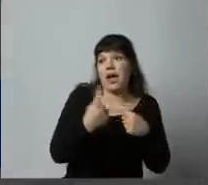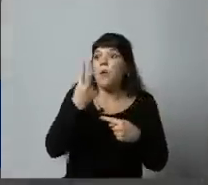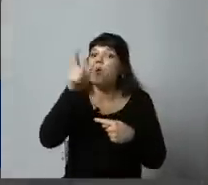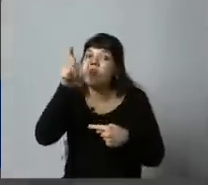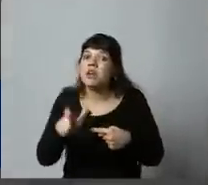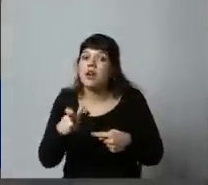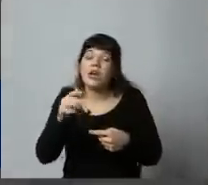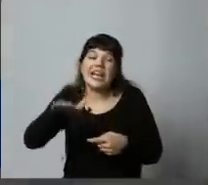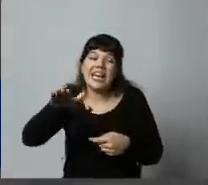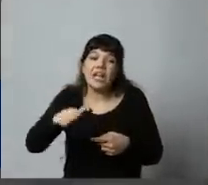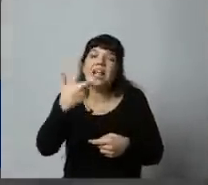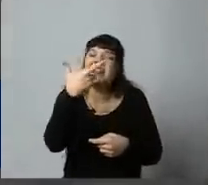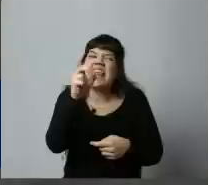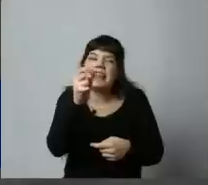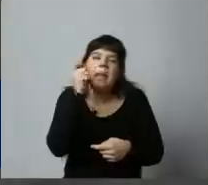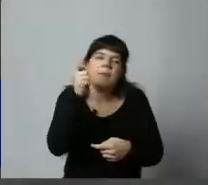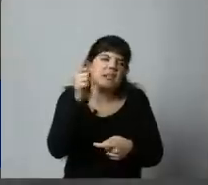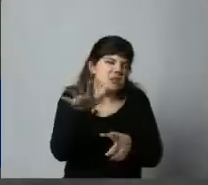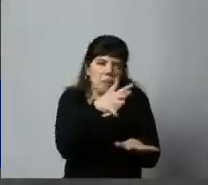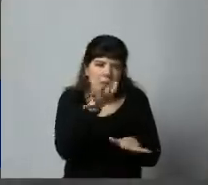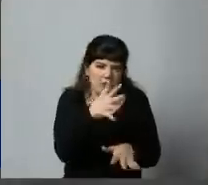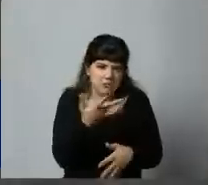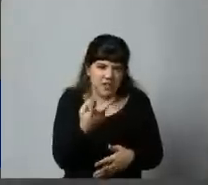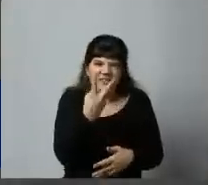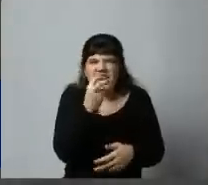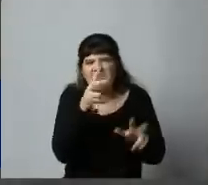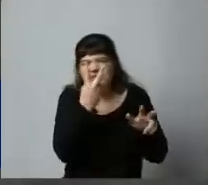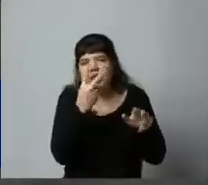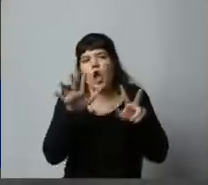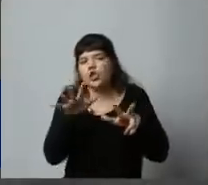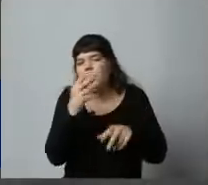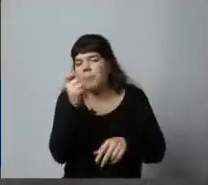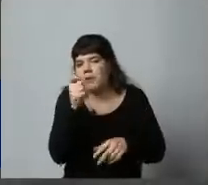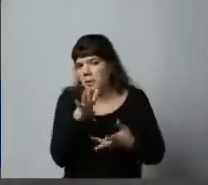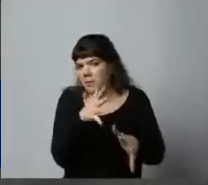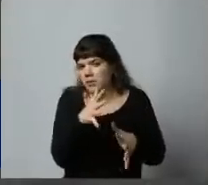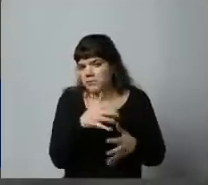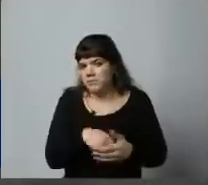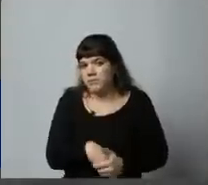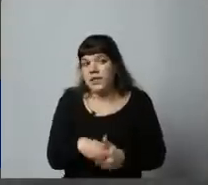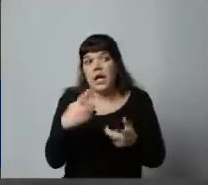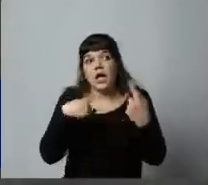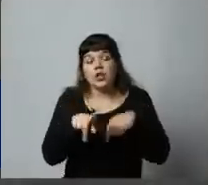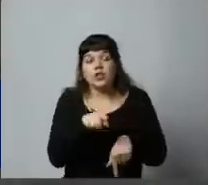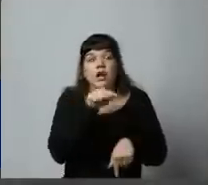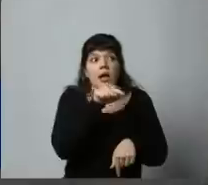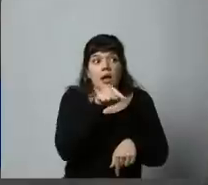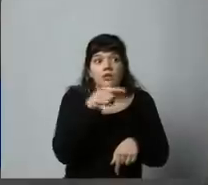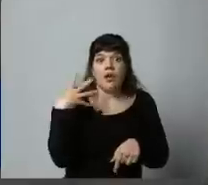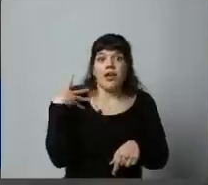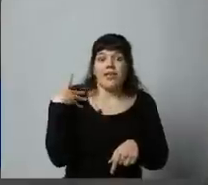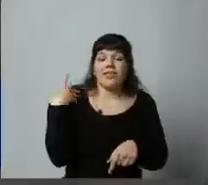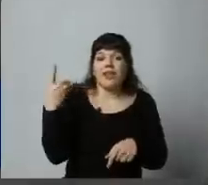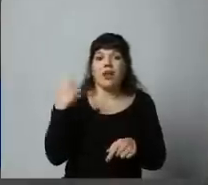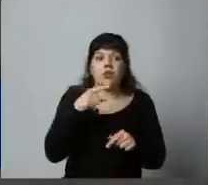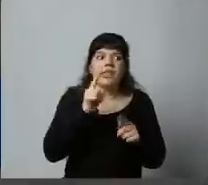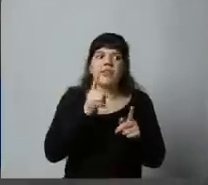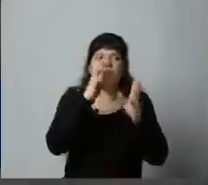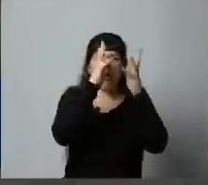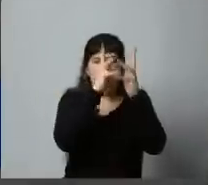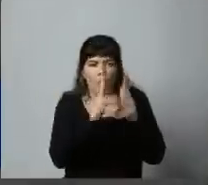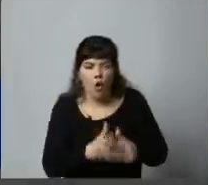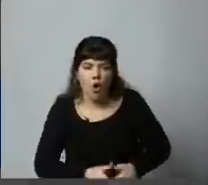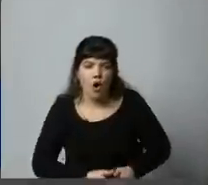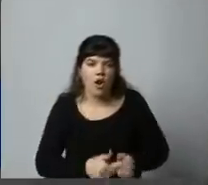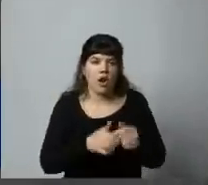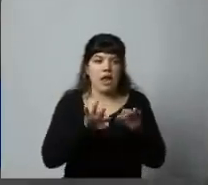pes 28 más o menos con esa plata el director tiene que gestionar todo el comedor con el asesoramiento